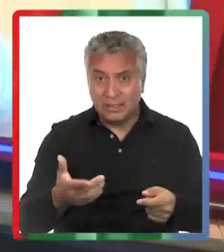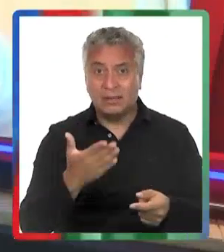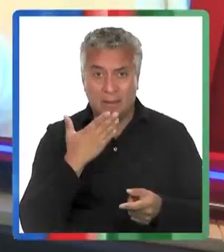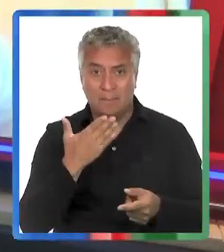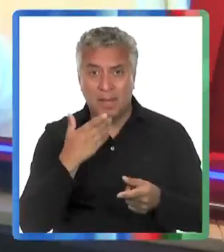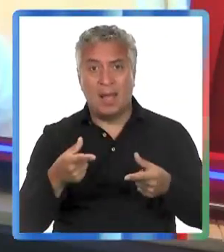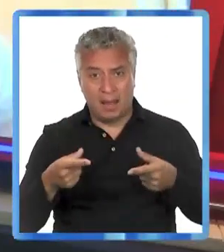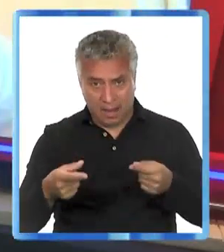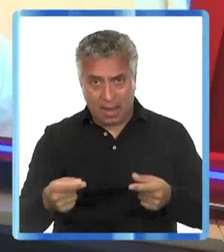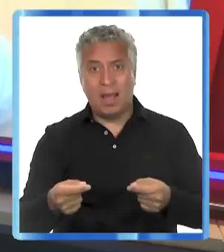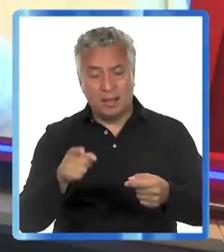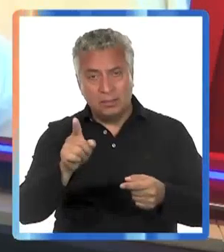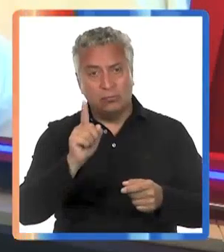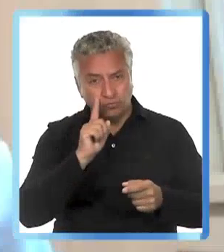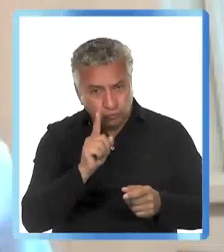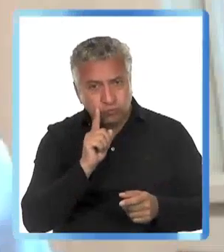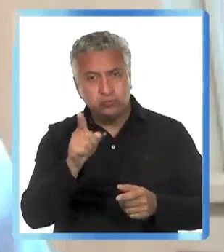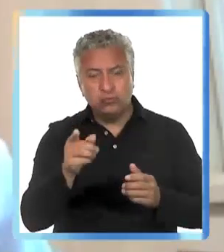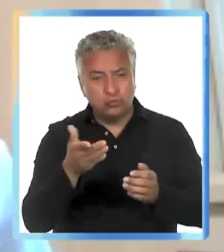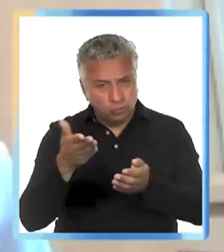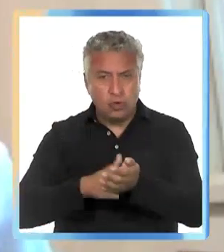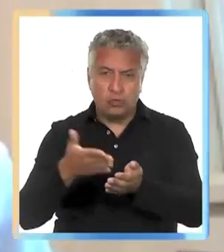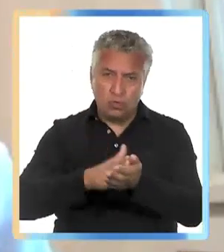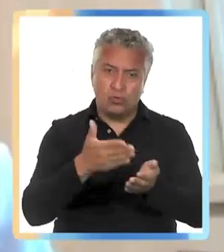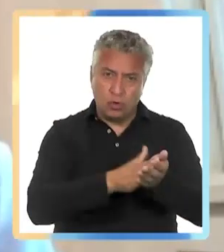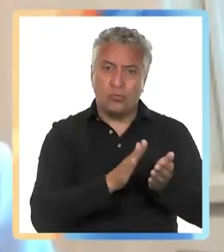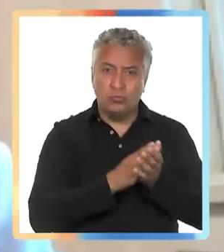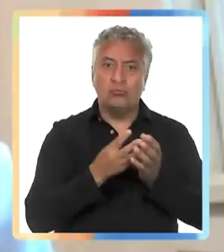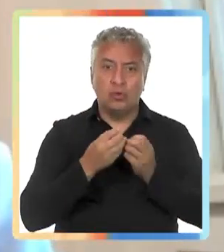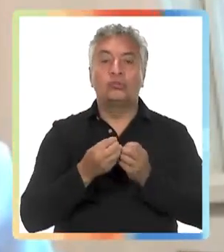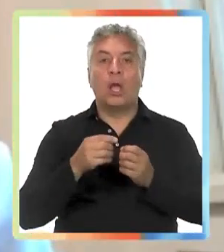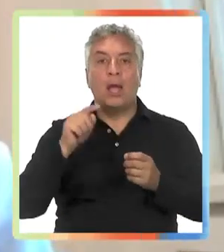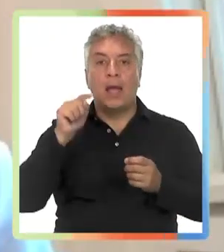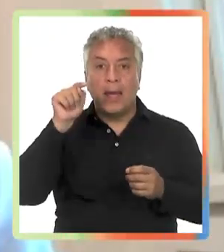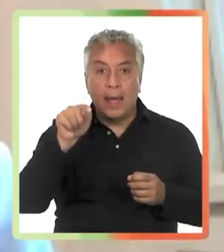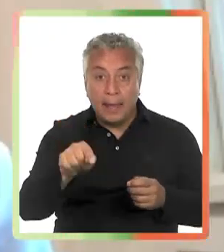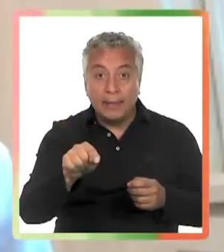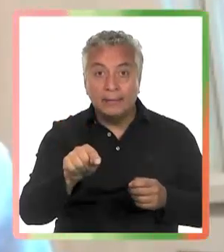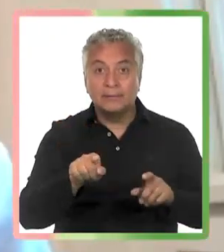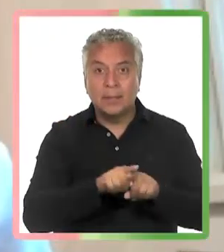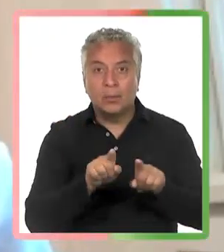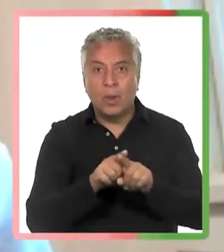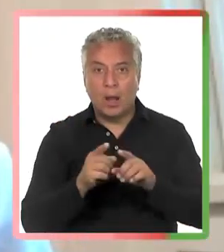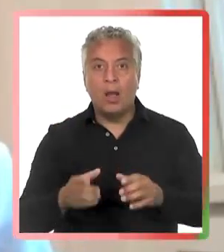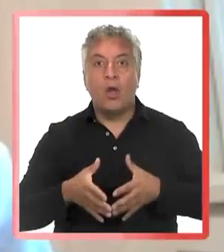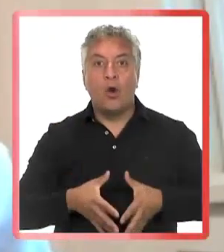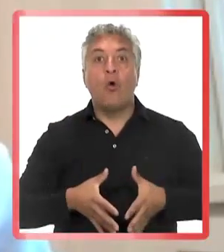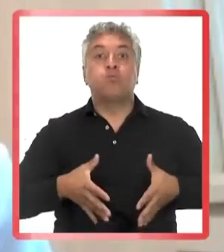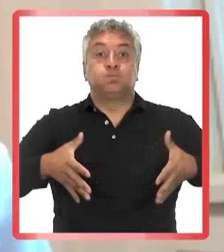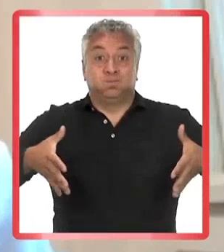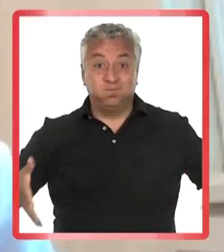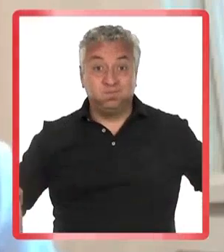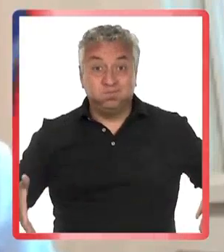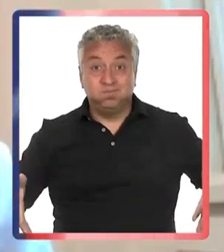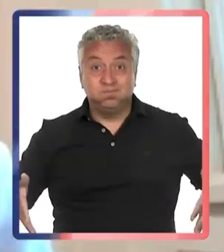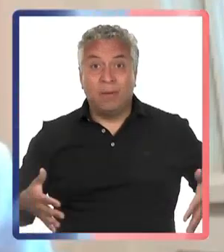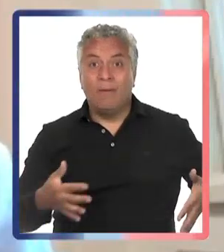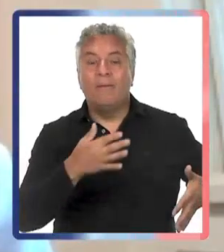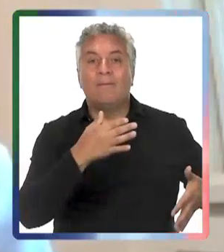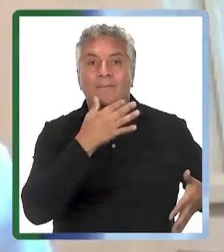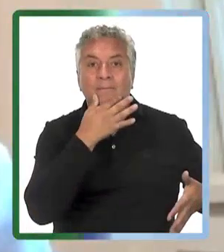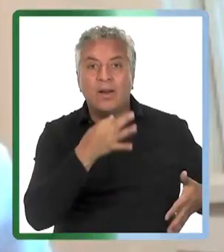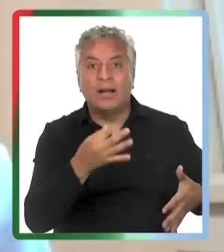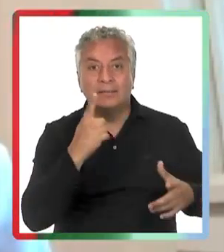de estos factores que yo mencionaba, agregar el tabaquismo también, favorece, ¿no es cierto?, la aparición de cáncer. La obesidad, por